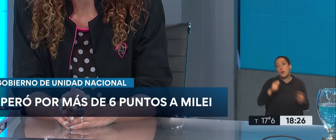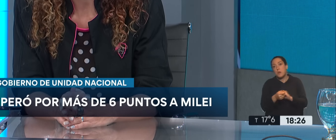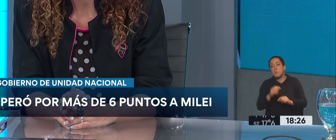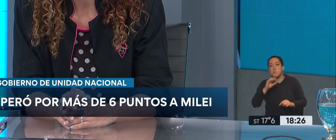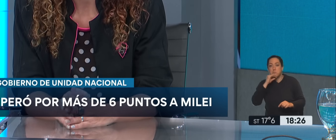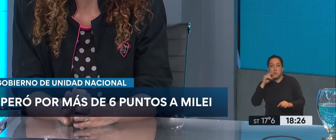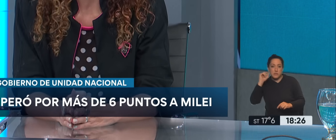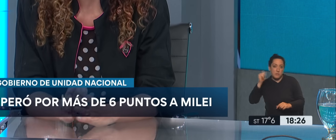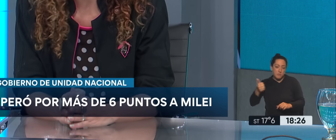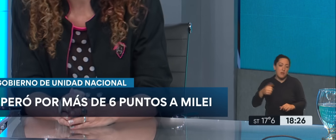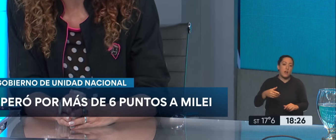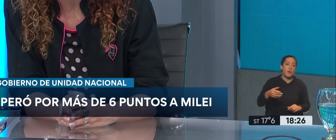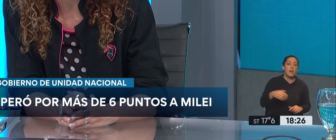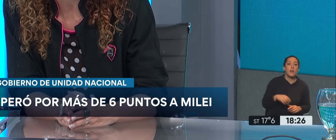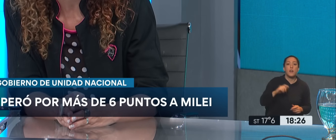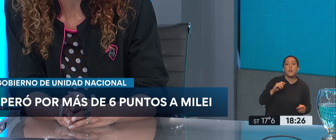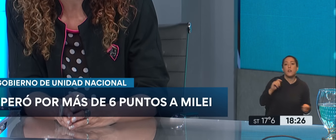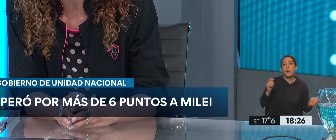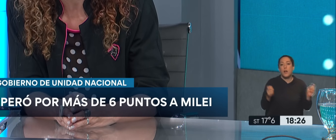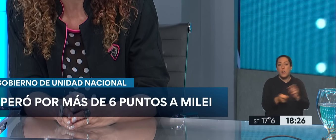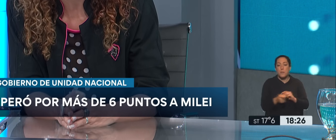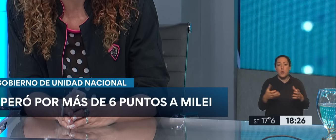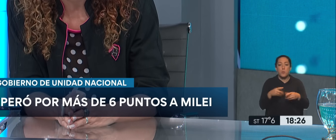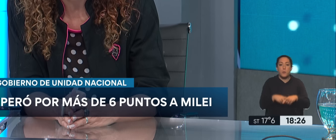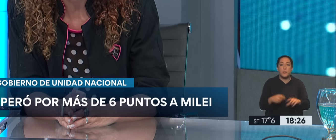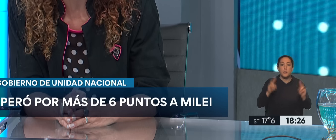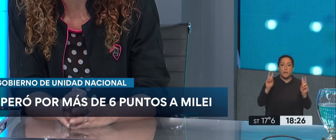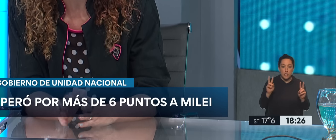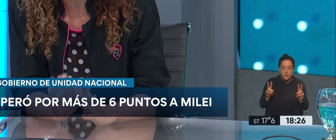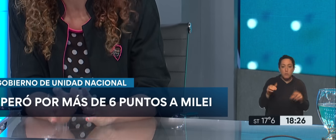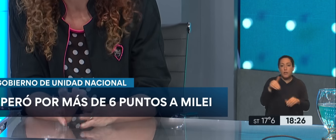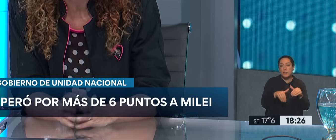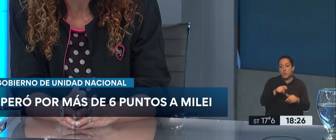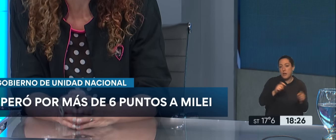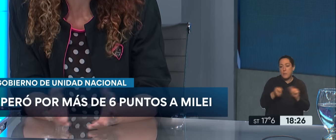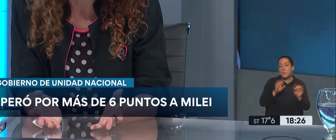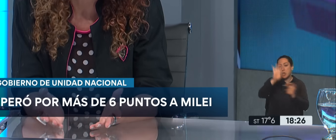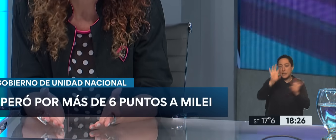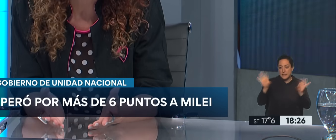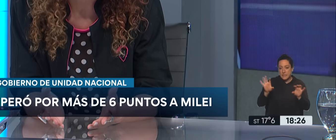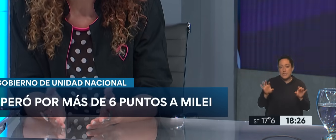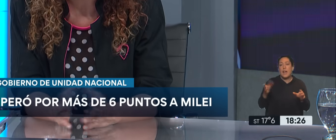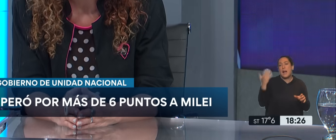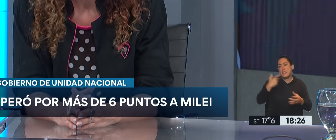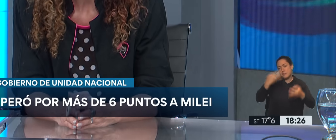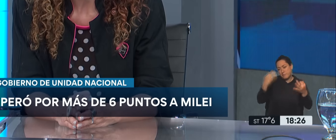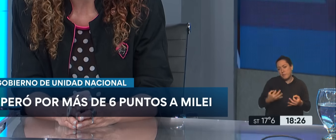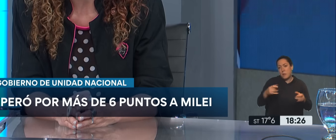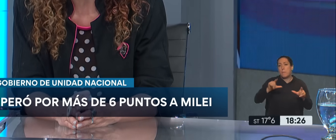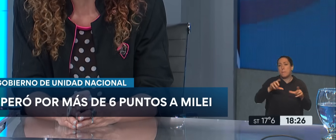salido primero Milei y ahora el peronismo dio vuelta a esa elección en distintas provincias de origen peronista